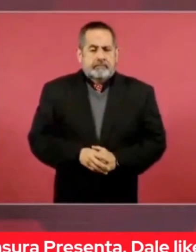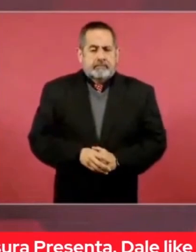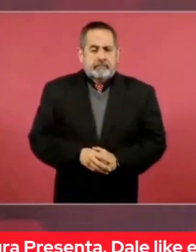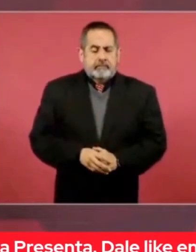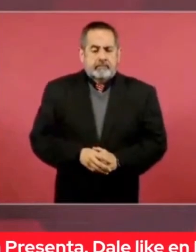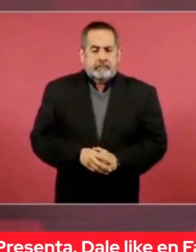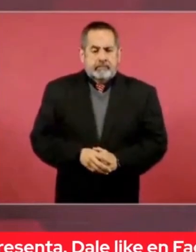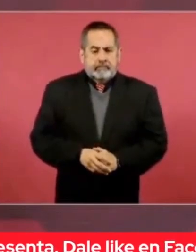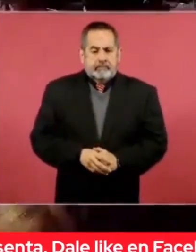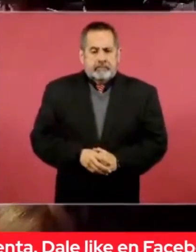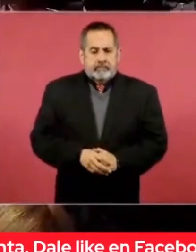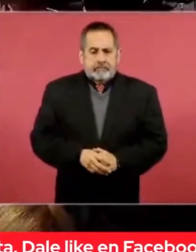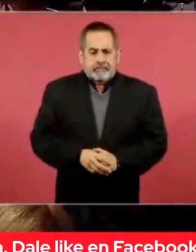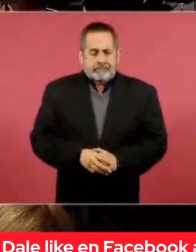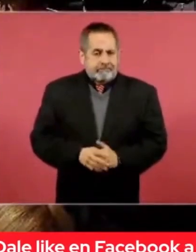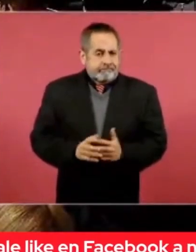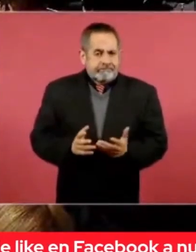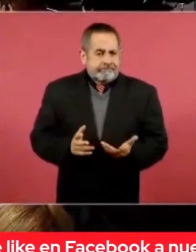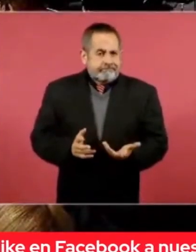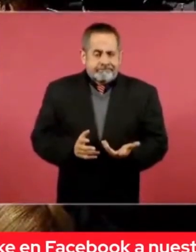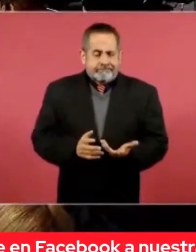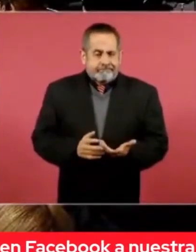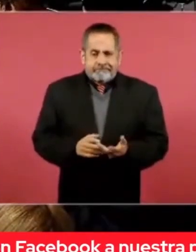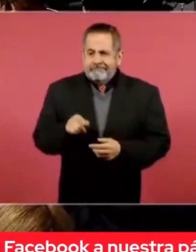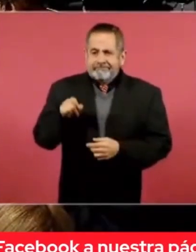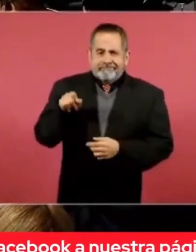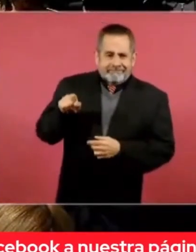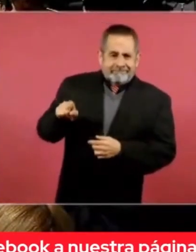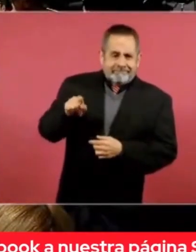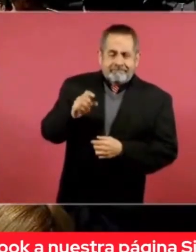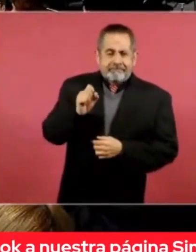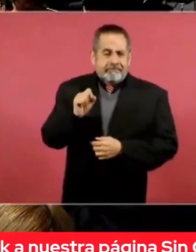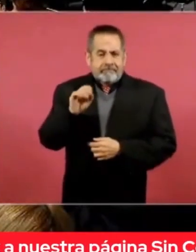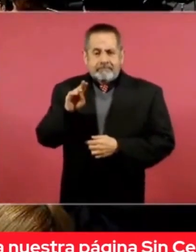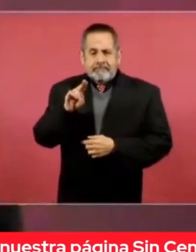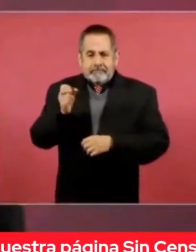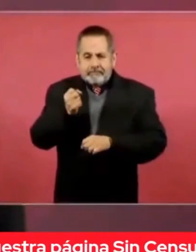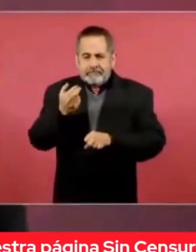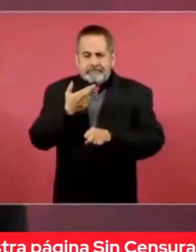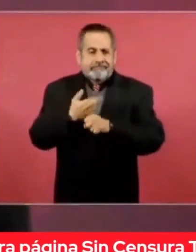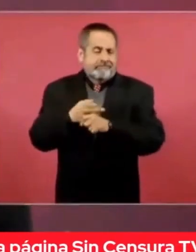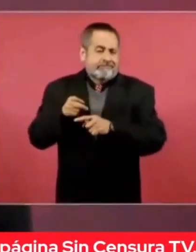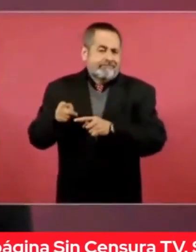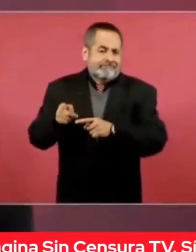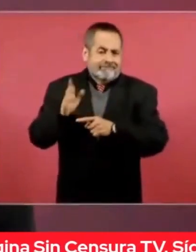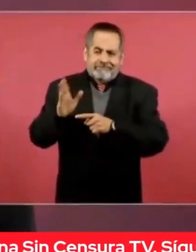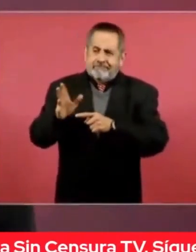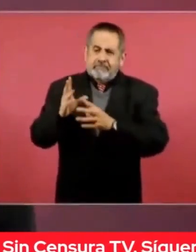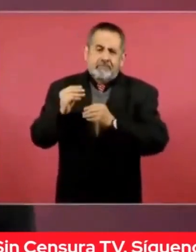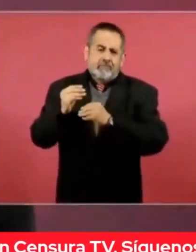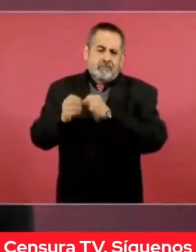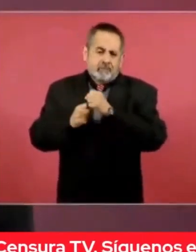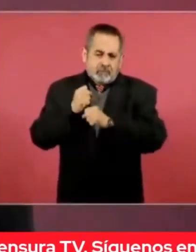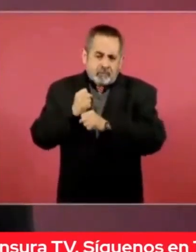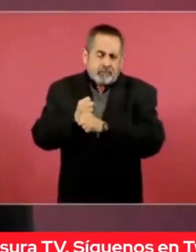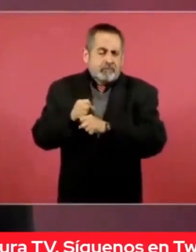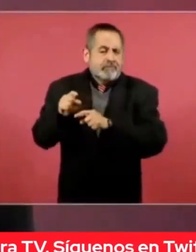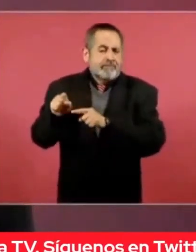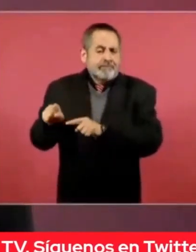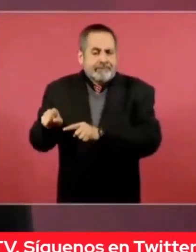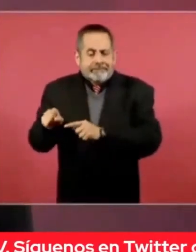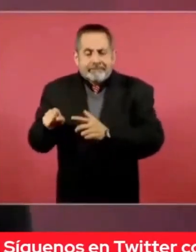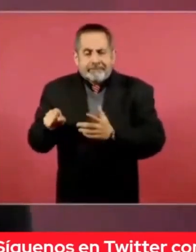cambiar como ha estado con nosotros mucho tiempo